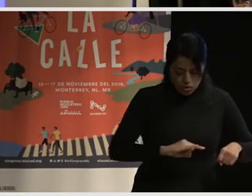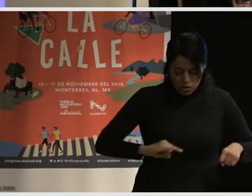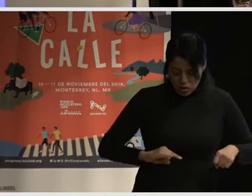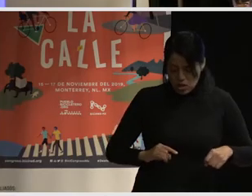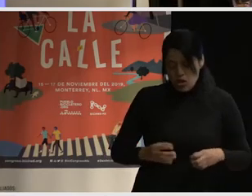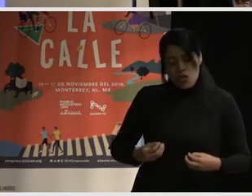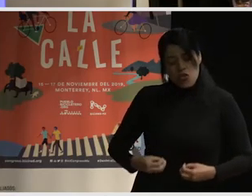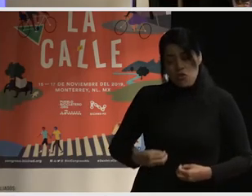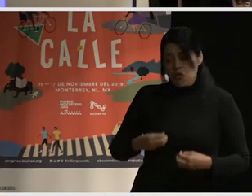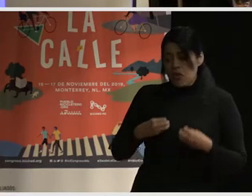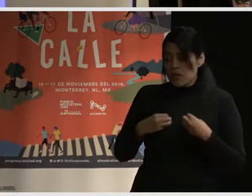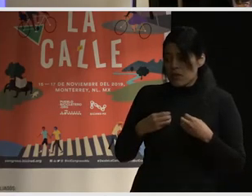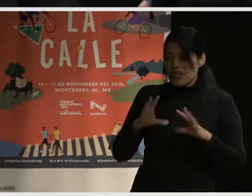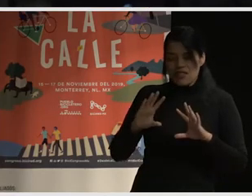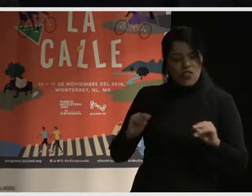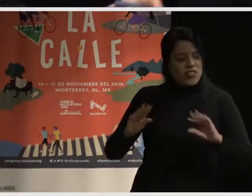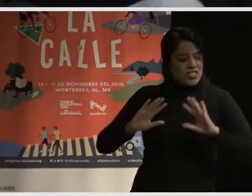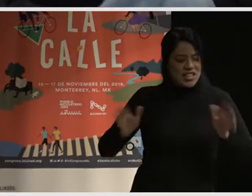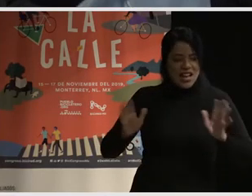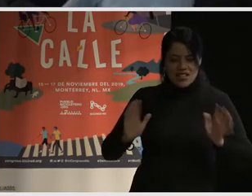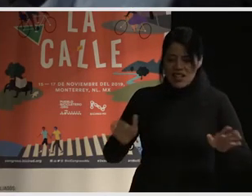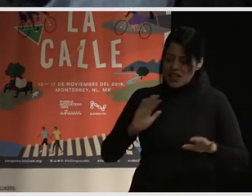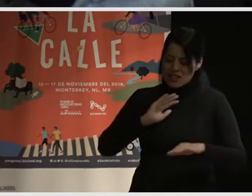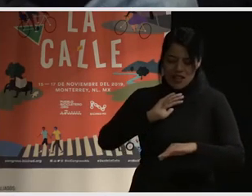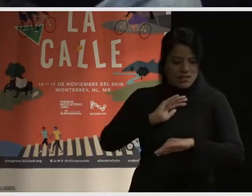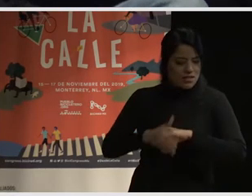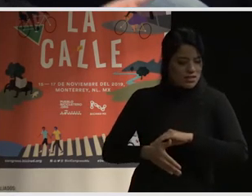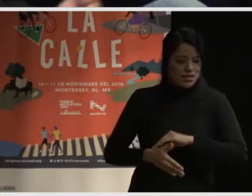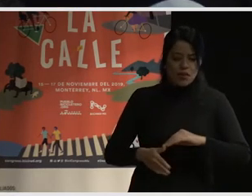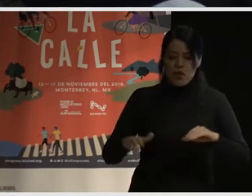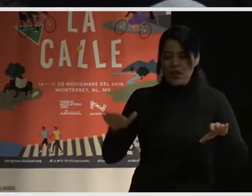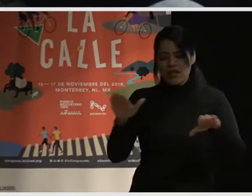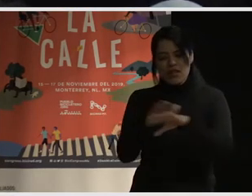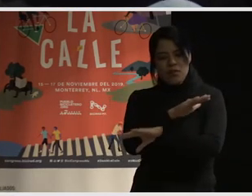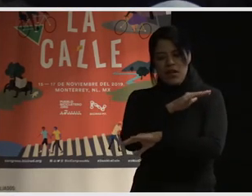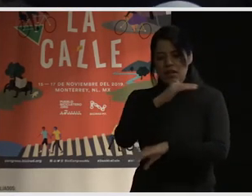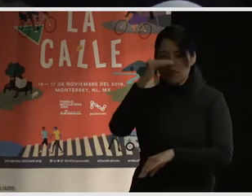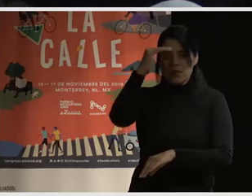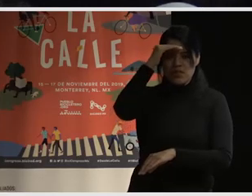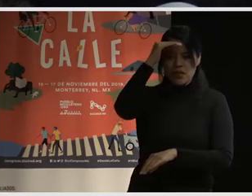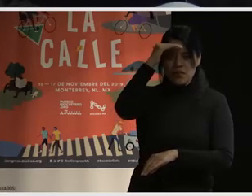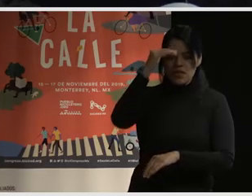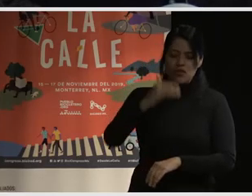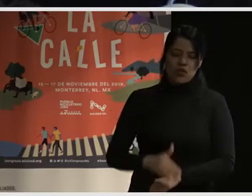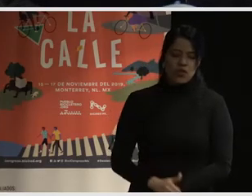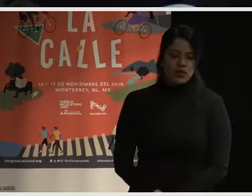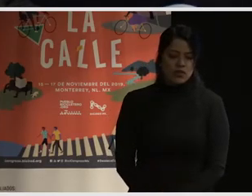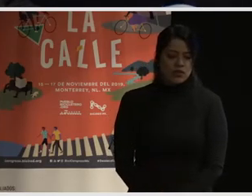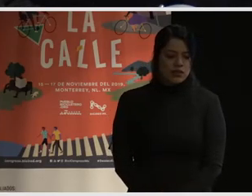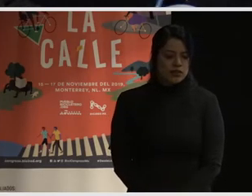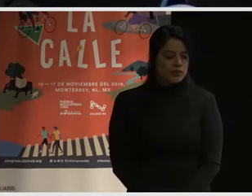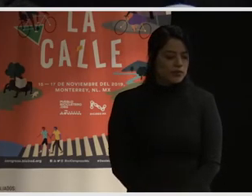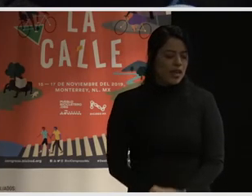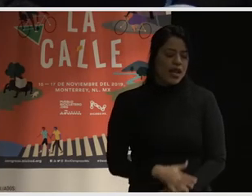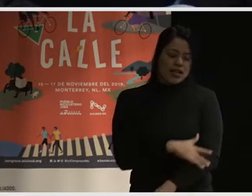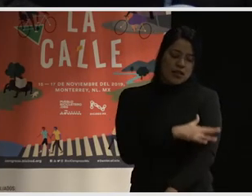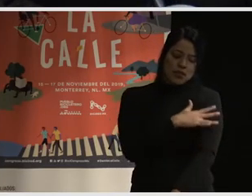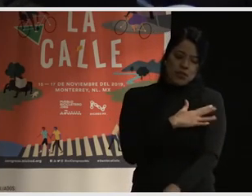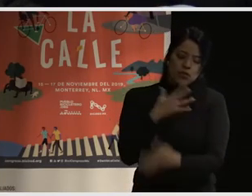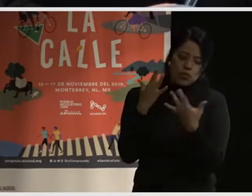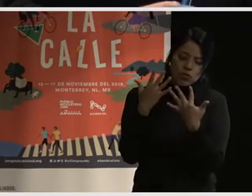toda la vida ya pasó es una nueva y entonces y yo tenemos una